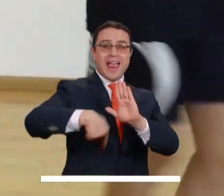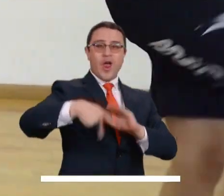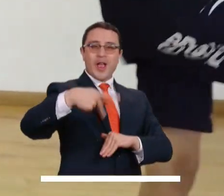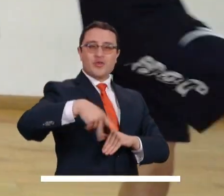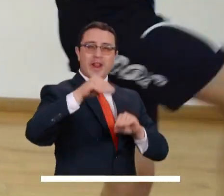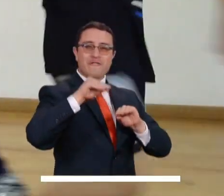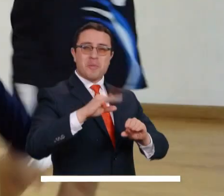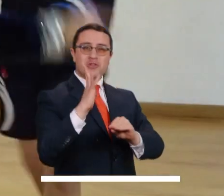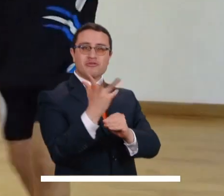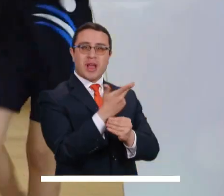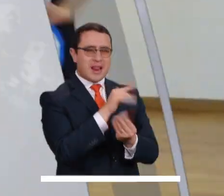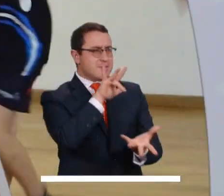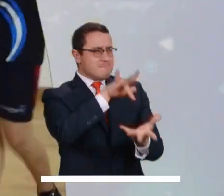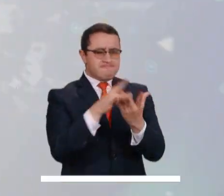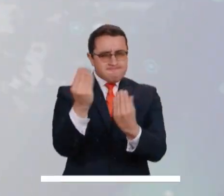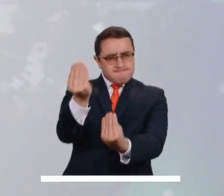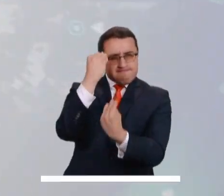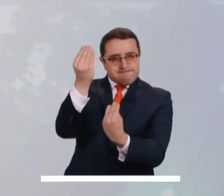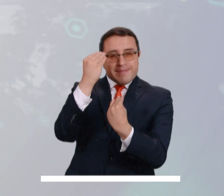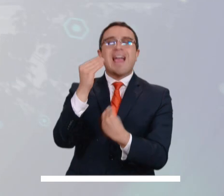formación artística.